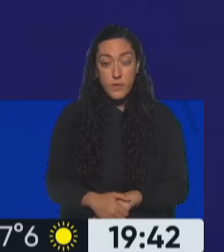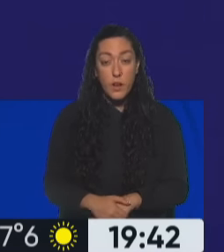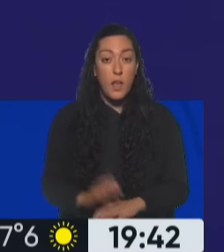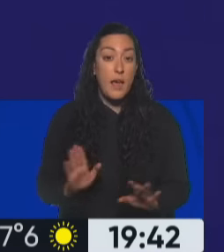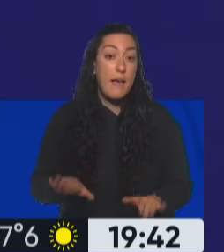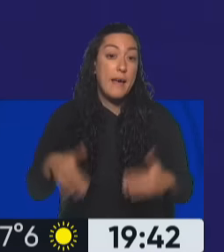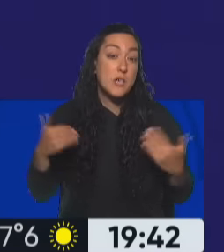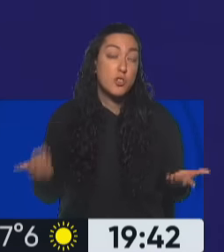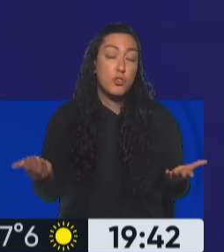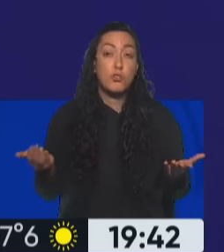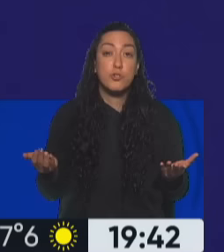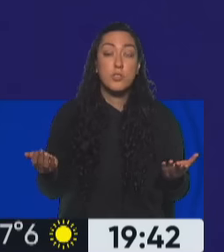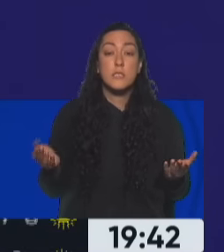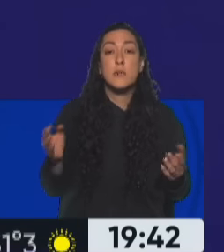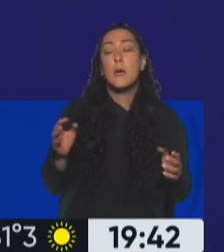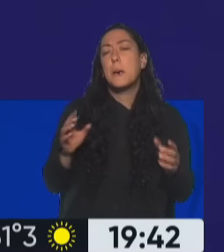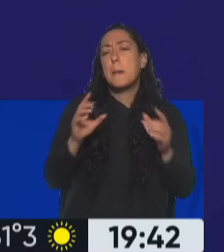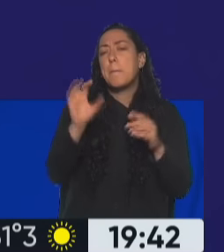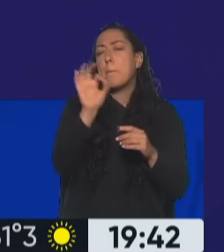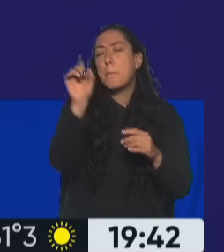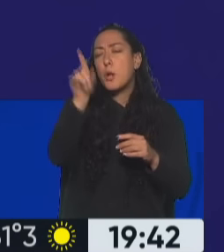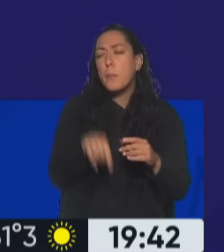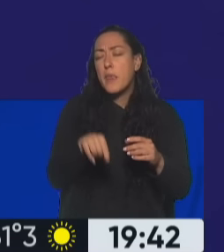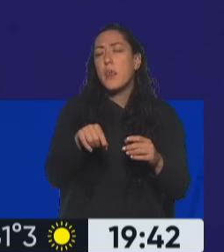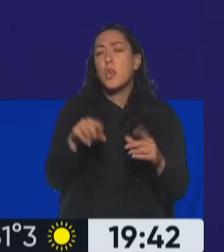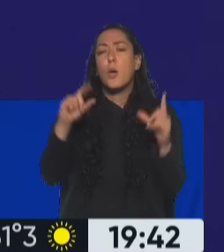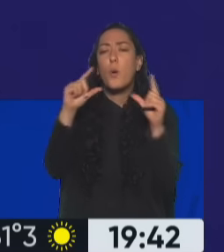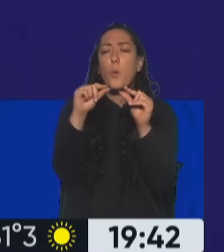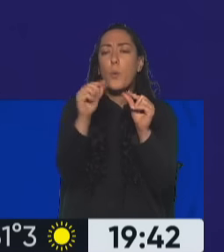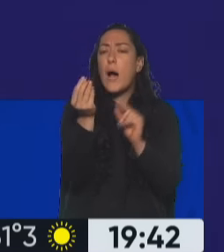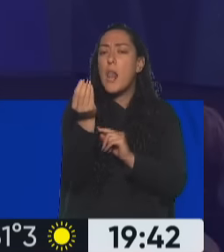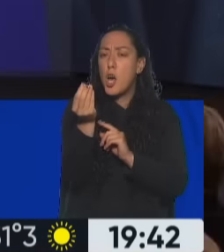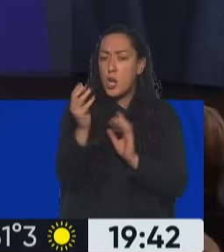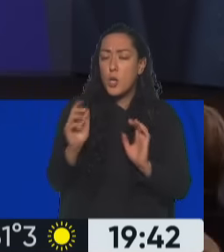uno puede decir, bueno, valor promedio. ¿Cuándo podrían usar un promedio?